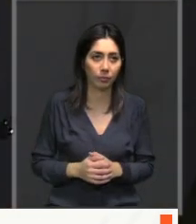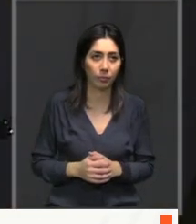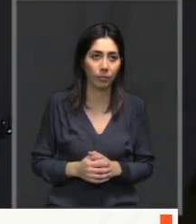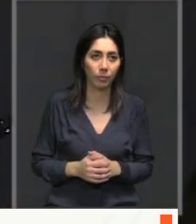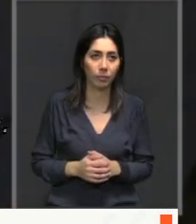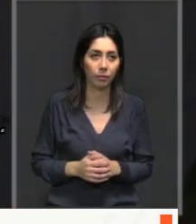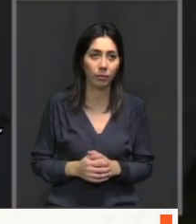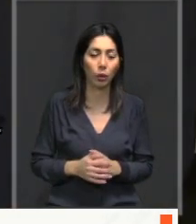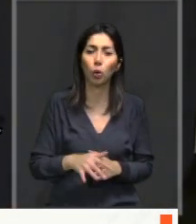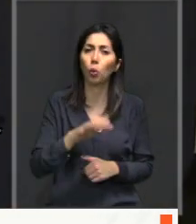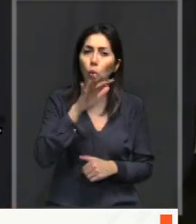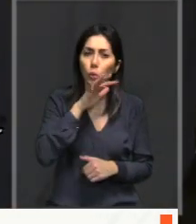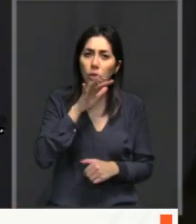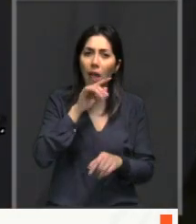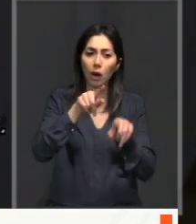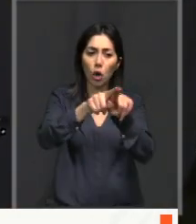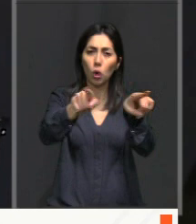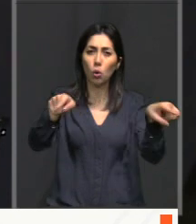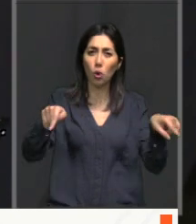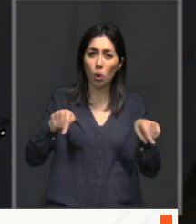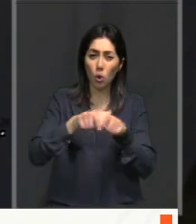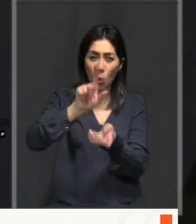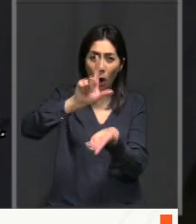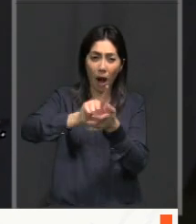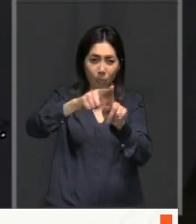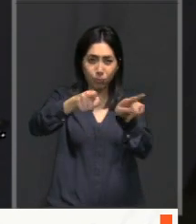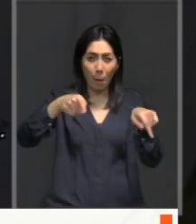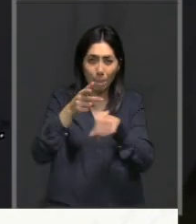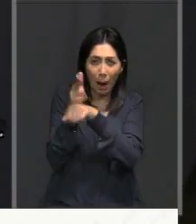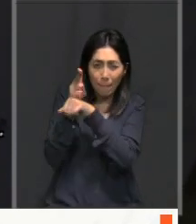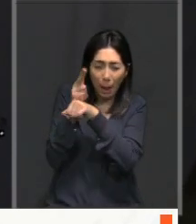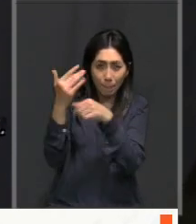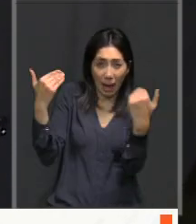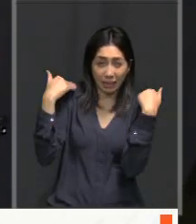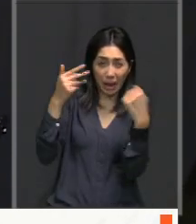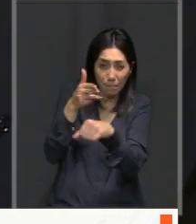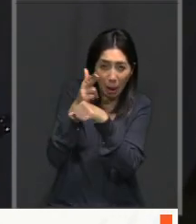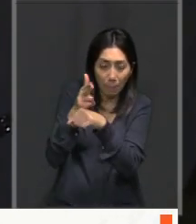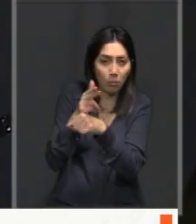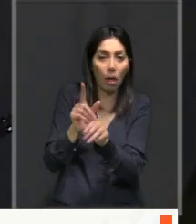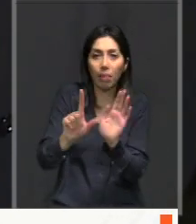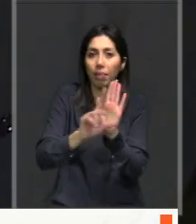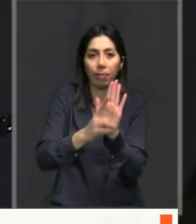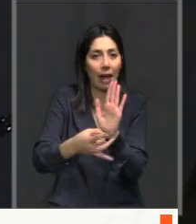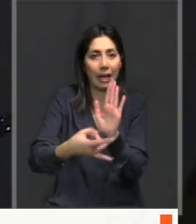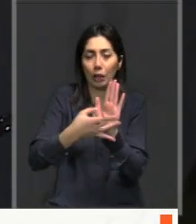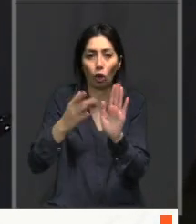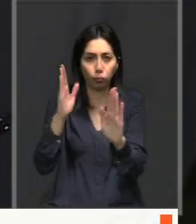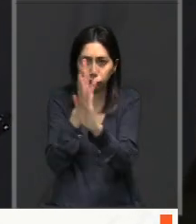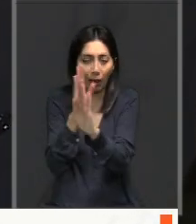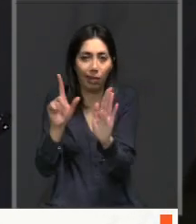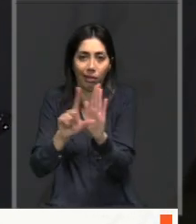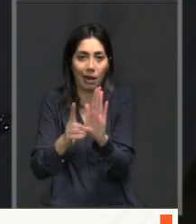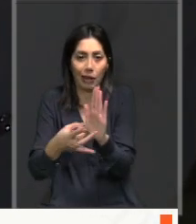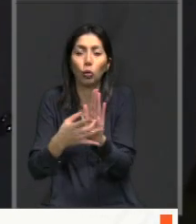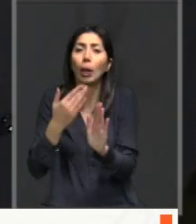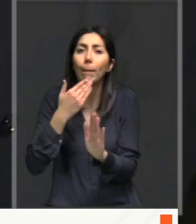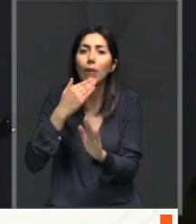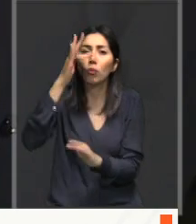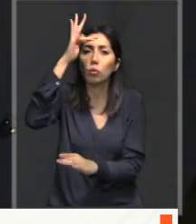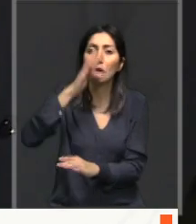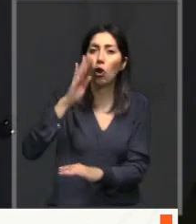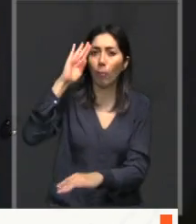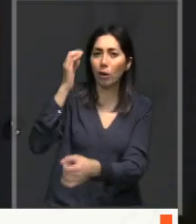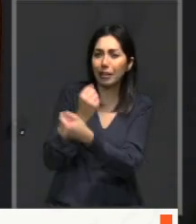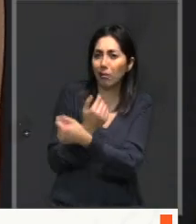Ocupar polígonos de tiro no autorizados es un delito, y en el caso de los funcionarios de las policías, con mayor razón.